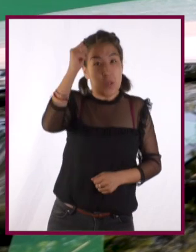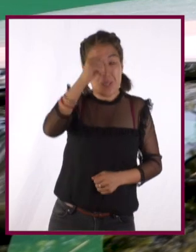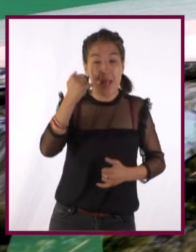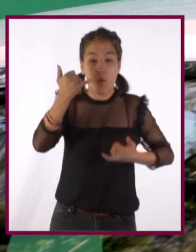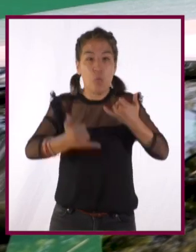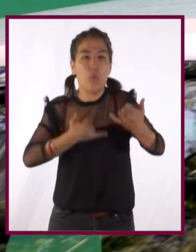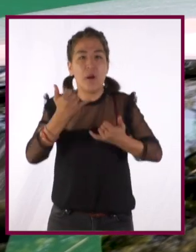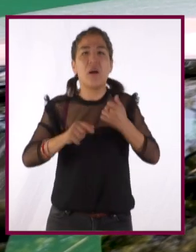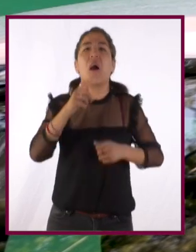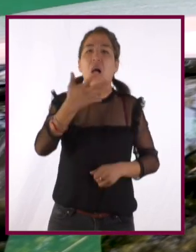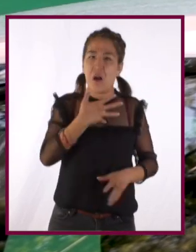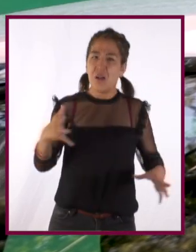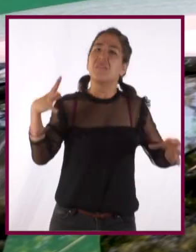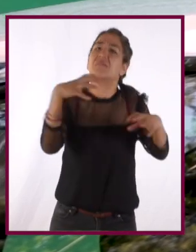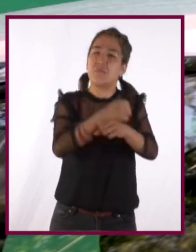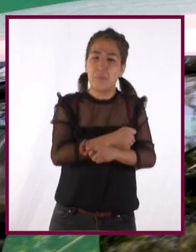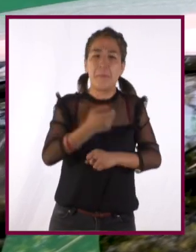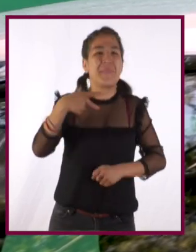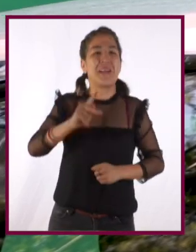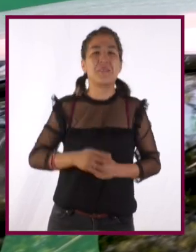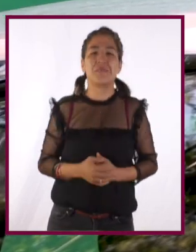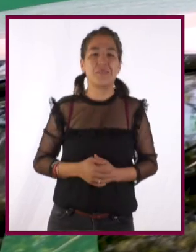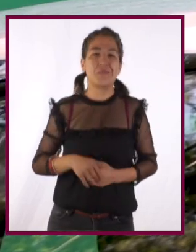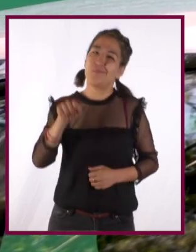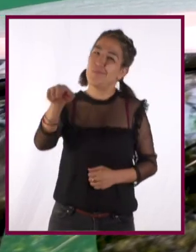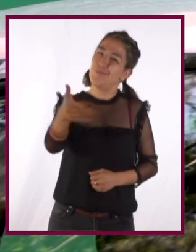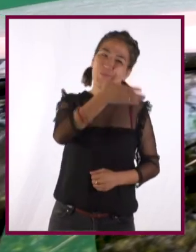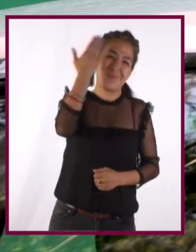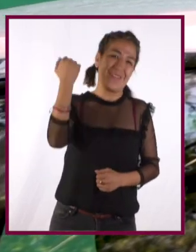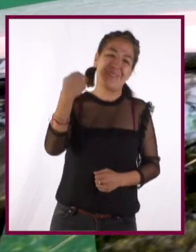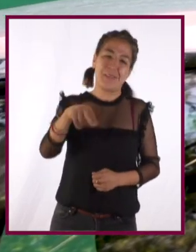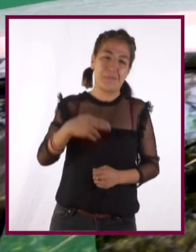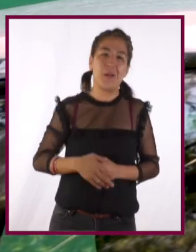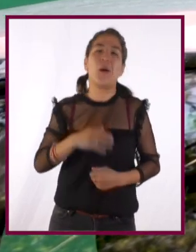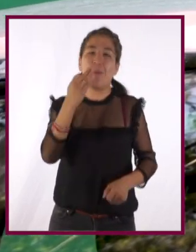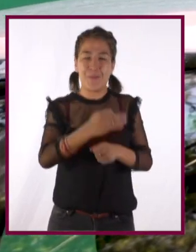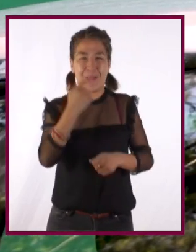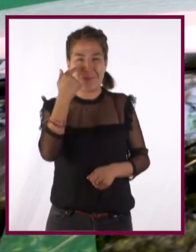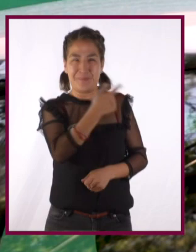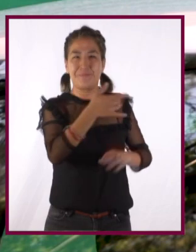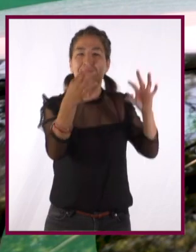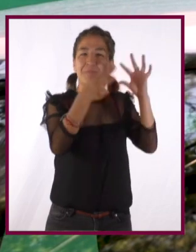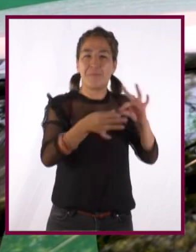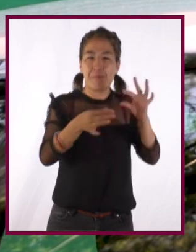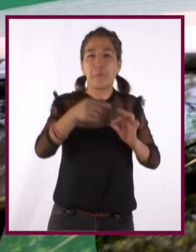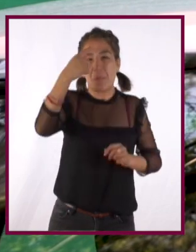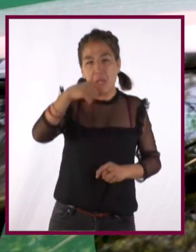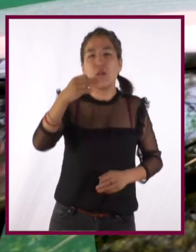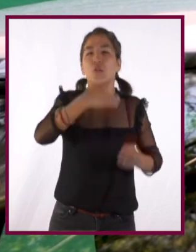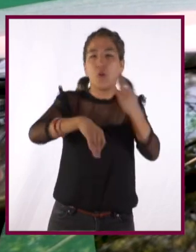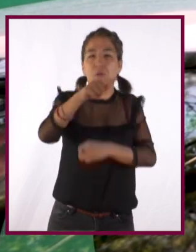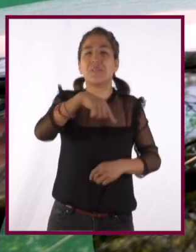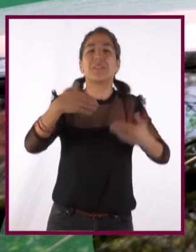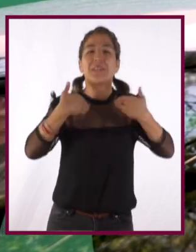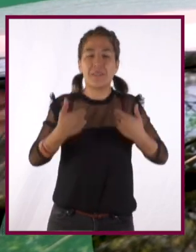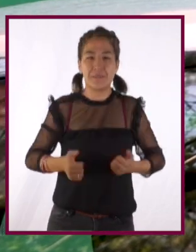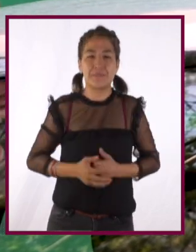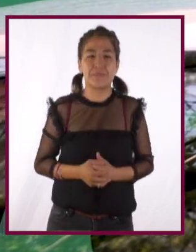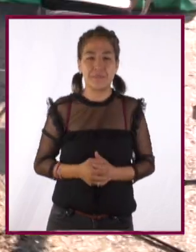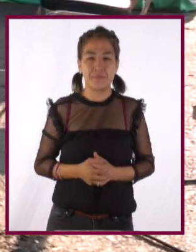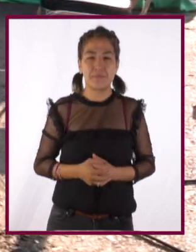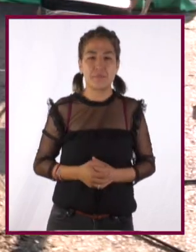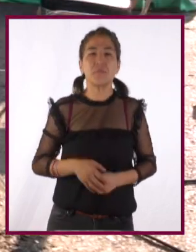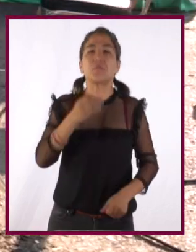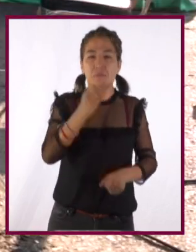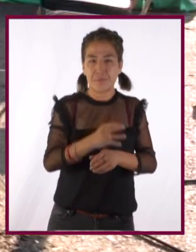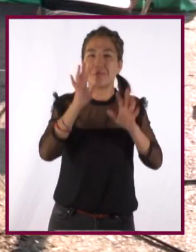de juegos? Sabes la definición, pero solo no te sabías el nombre. Vamos a ver la siguiente cápsula para que todos lo podamos entender mejor,